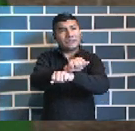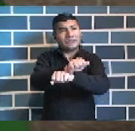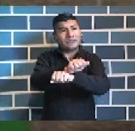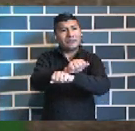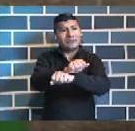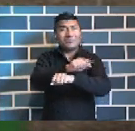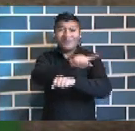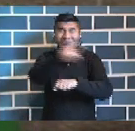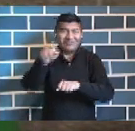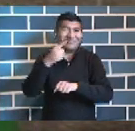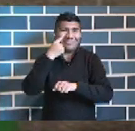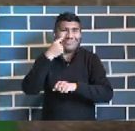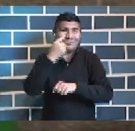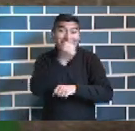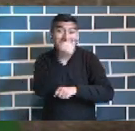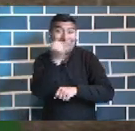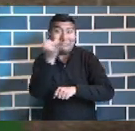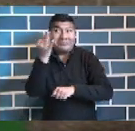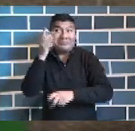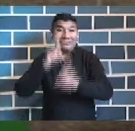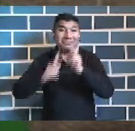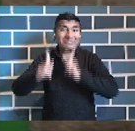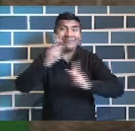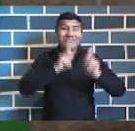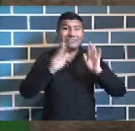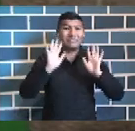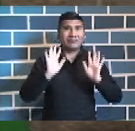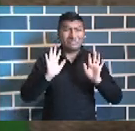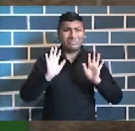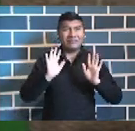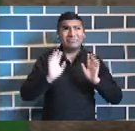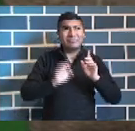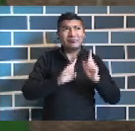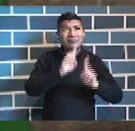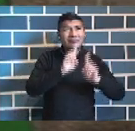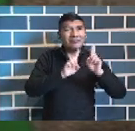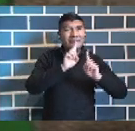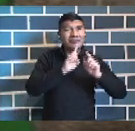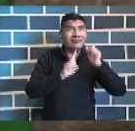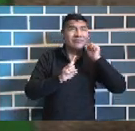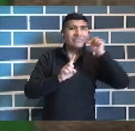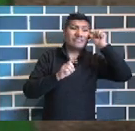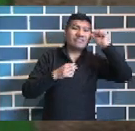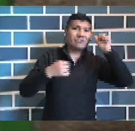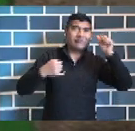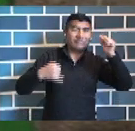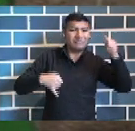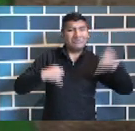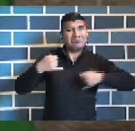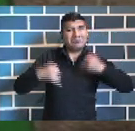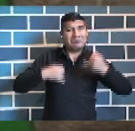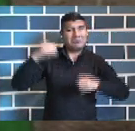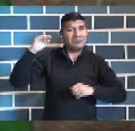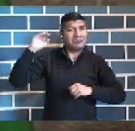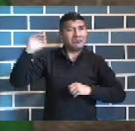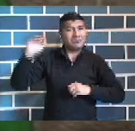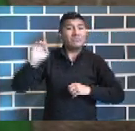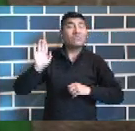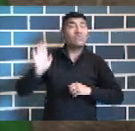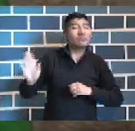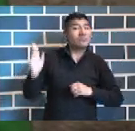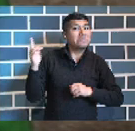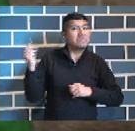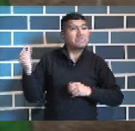¿Acaso no conocen a tantas personas, en algunos casos mayores o jóvenes, que su dinerito